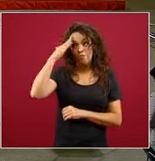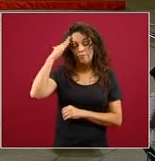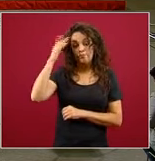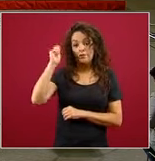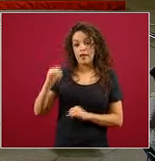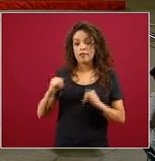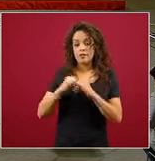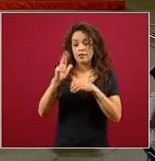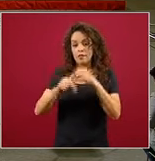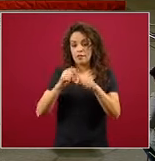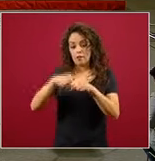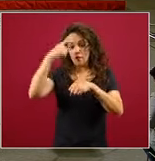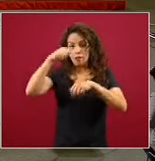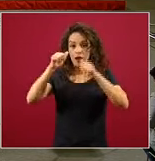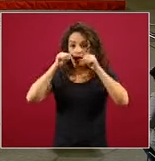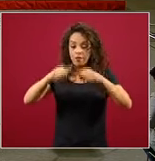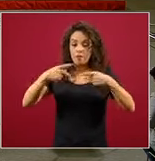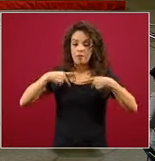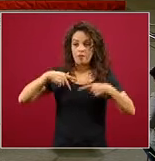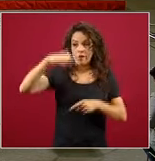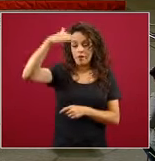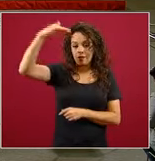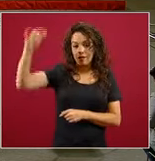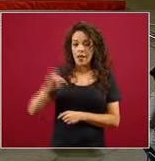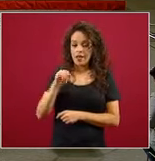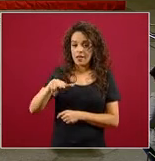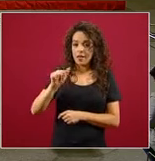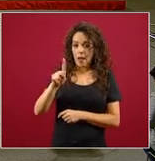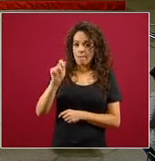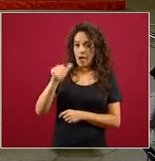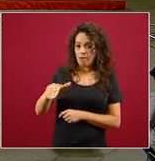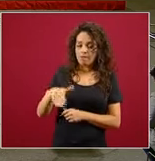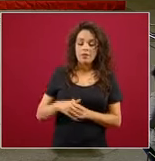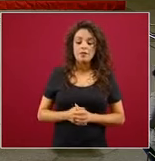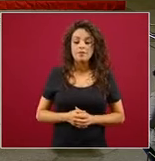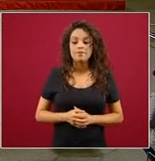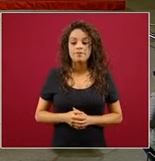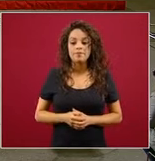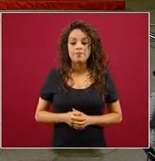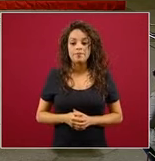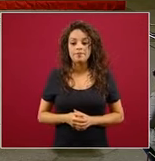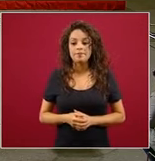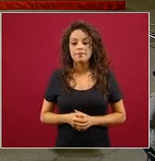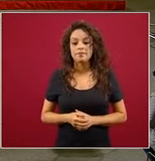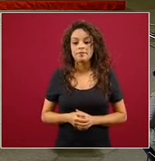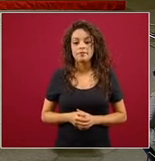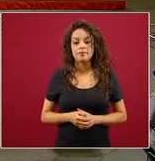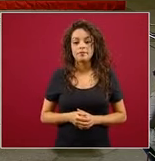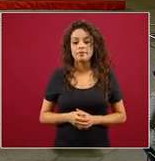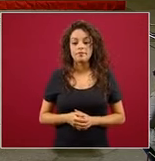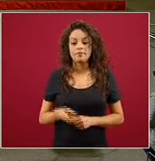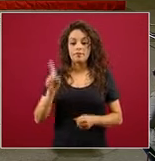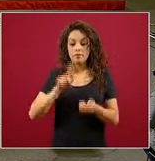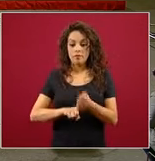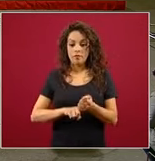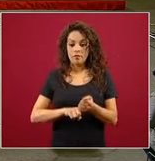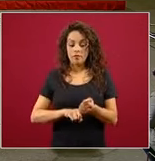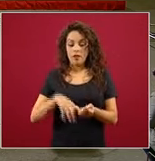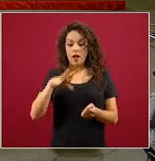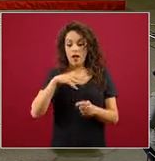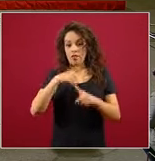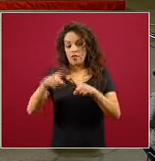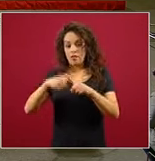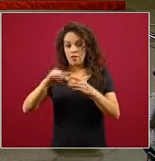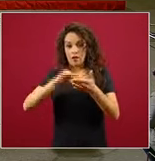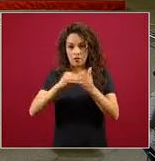las Personas Adultas Mayores, el INAPAM, en donde también está moviendo toda una estrategia que junto con la estrategia de bienestar